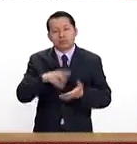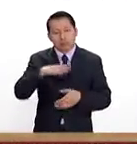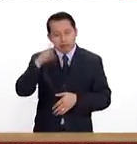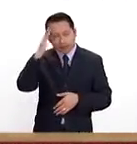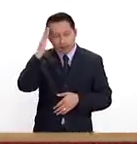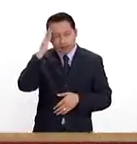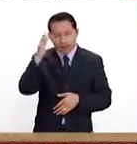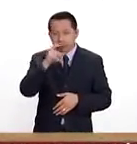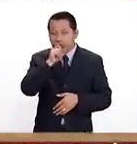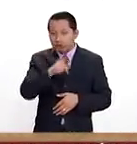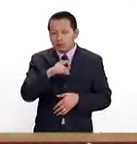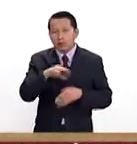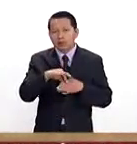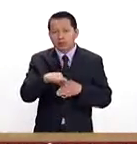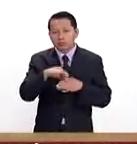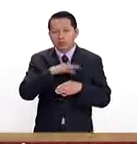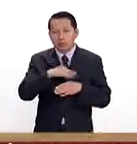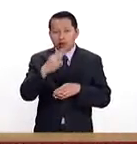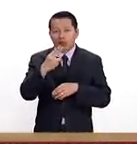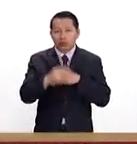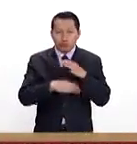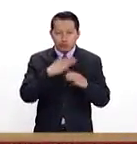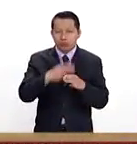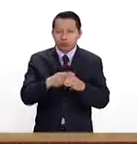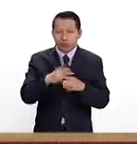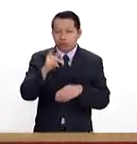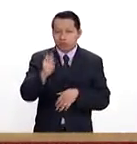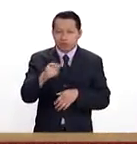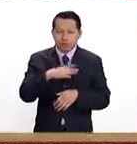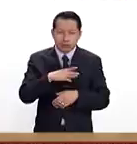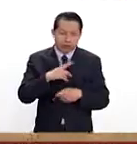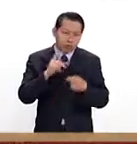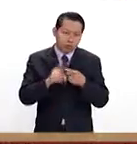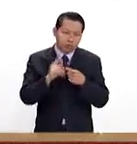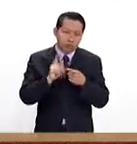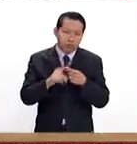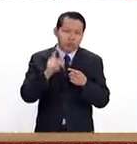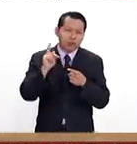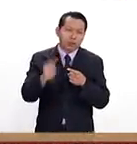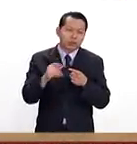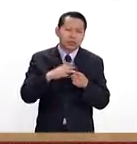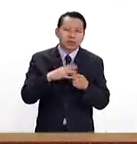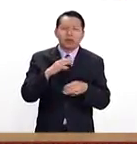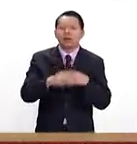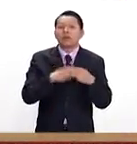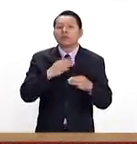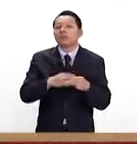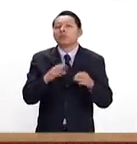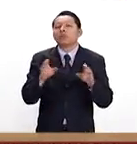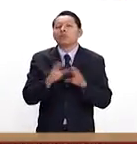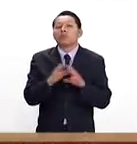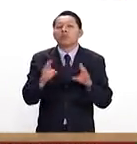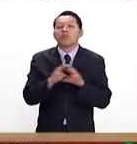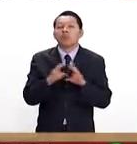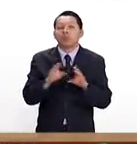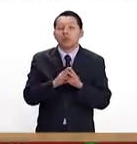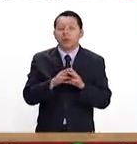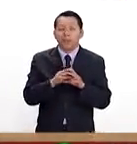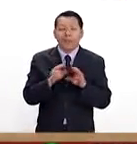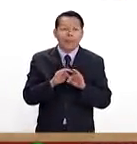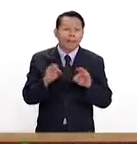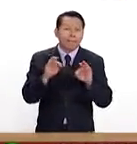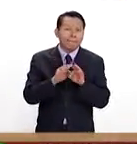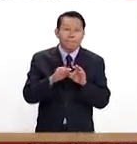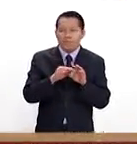Claro. Y esto nos lleva a dos mundos, ¿no? Uno es el mundo de pues, buscar